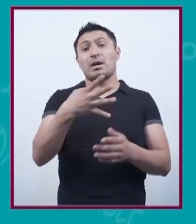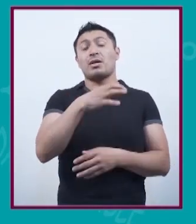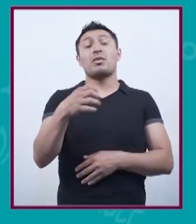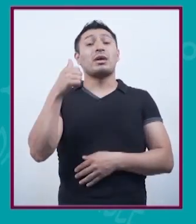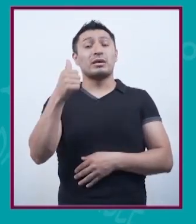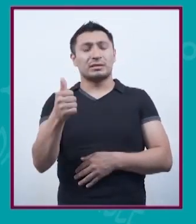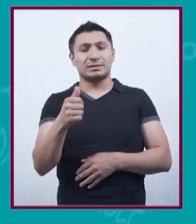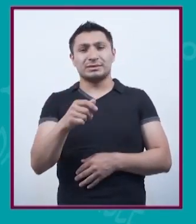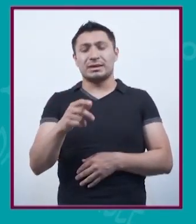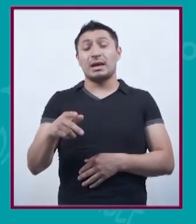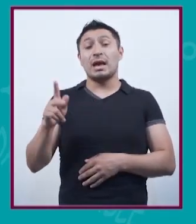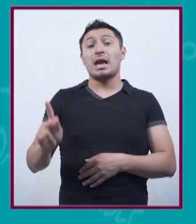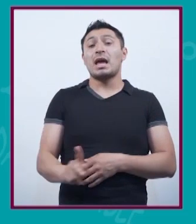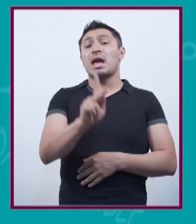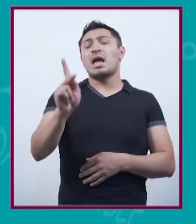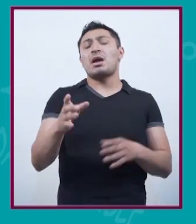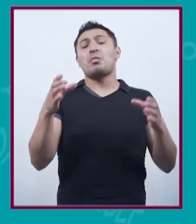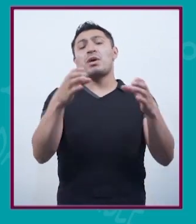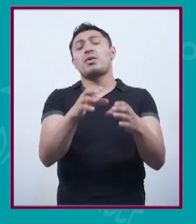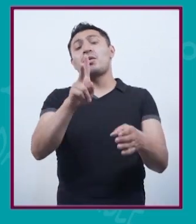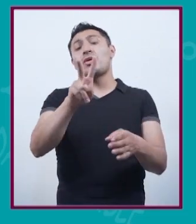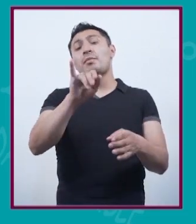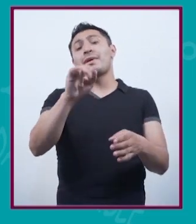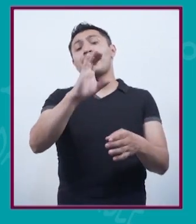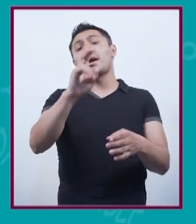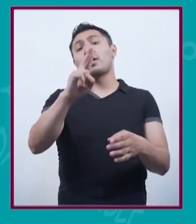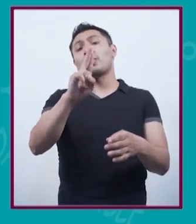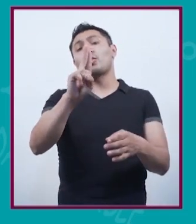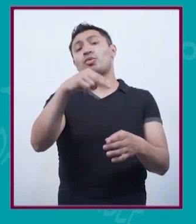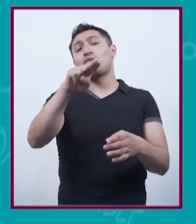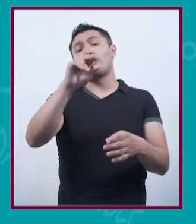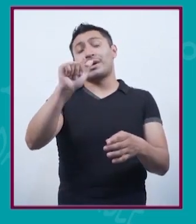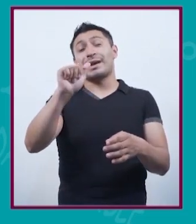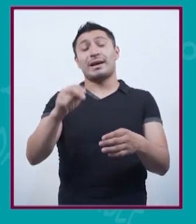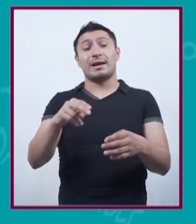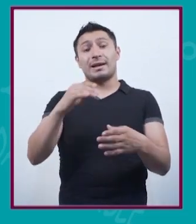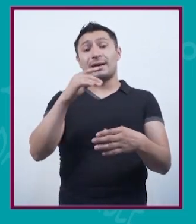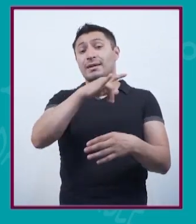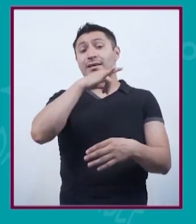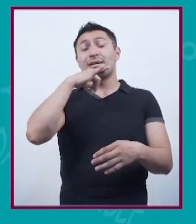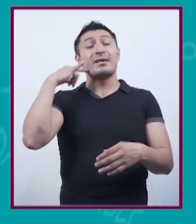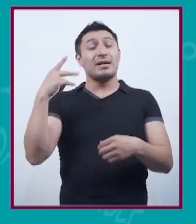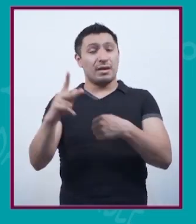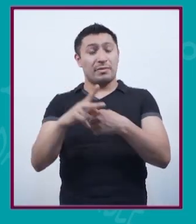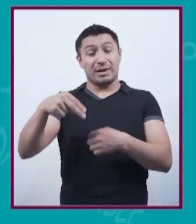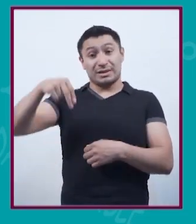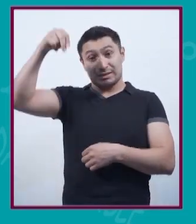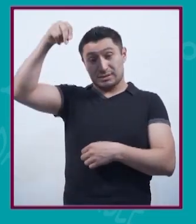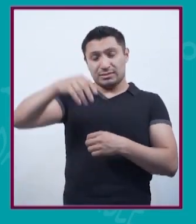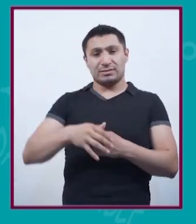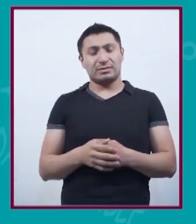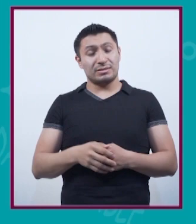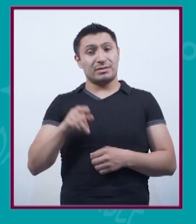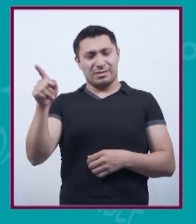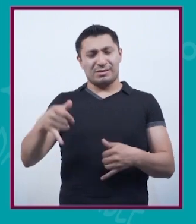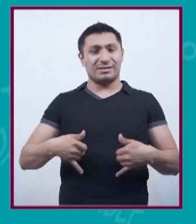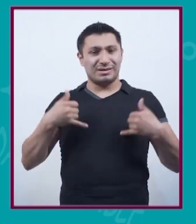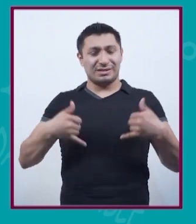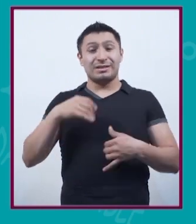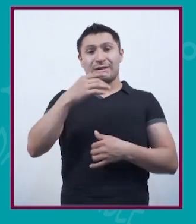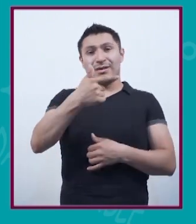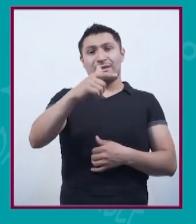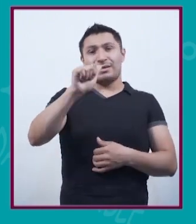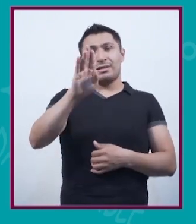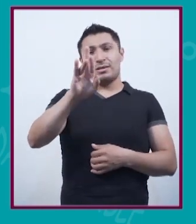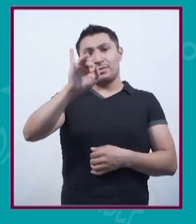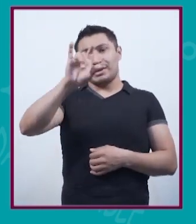año de 1906, en un pequeño pueblo llamado Vicuña, en el norte de Chile. Esa joven era ni